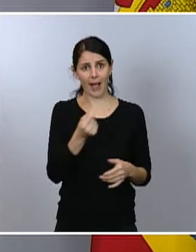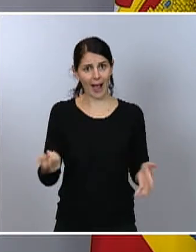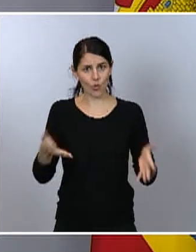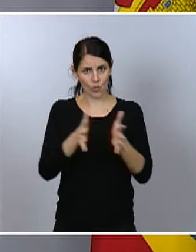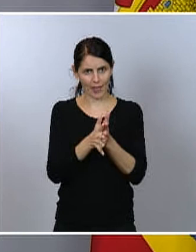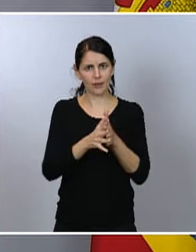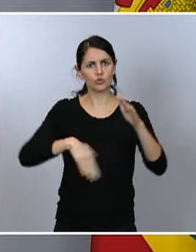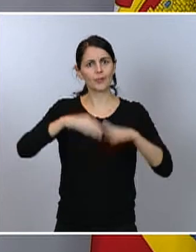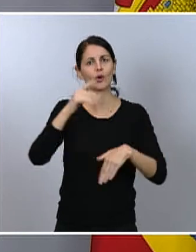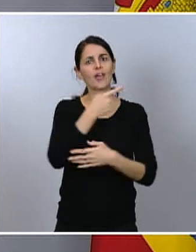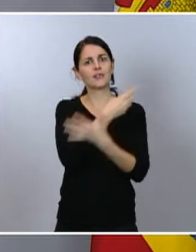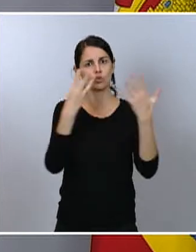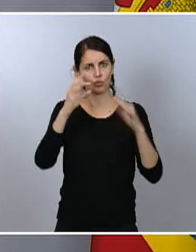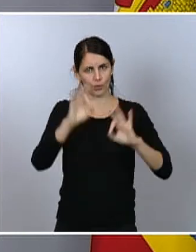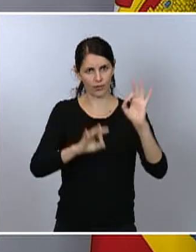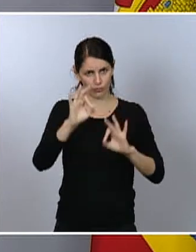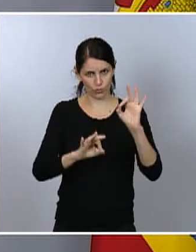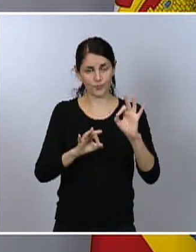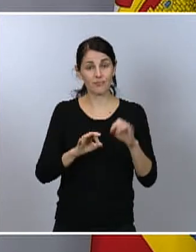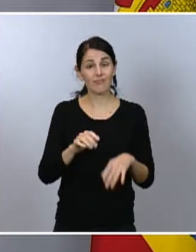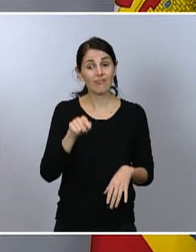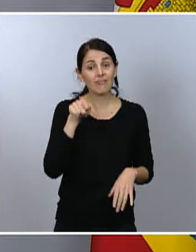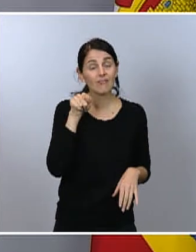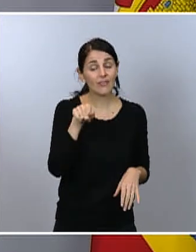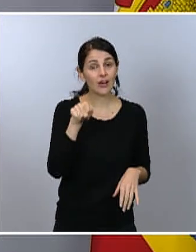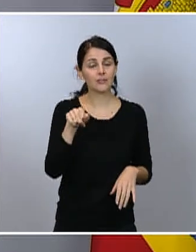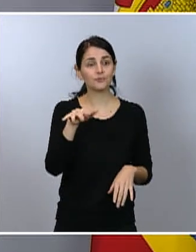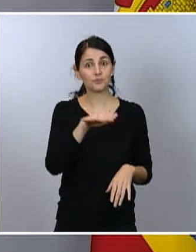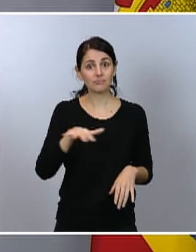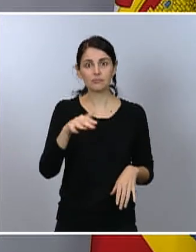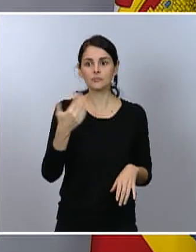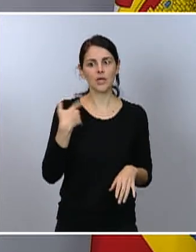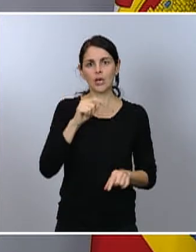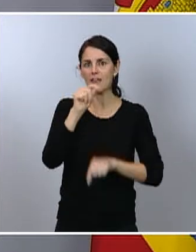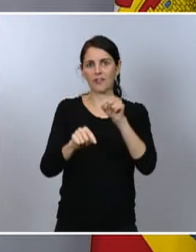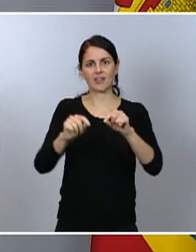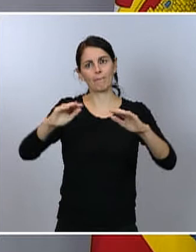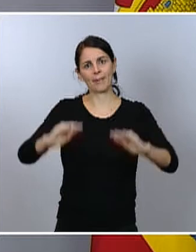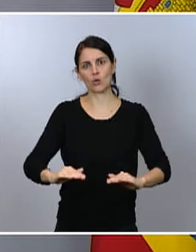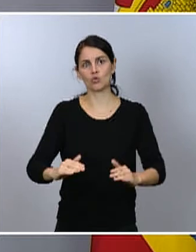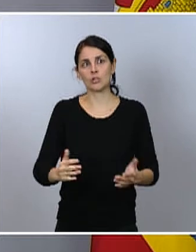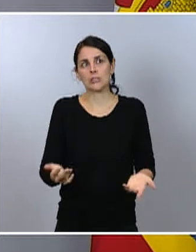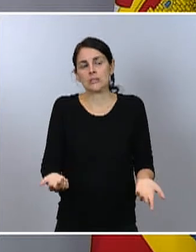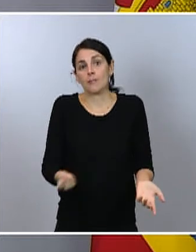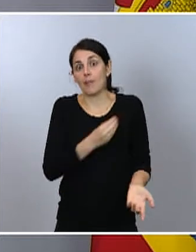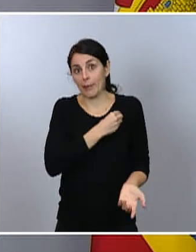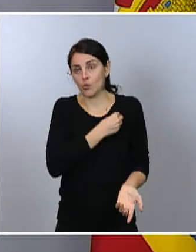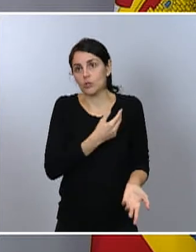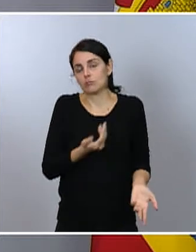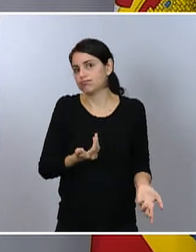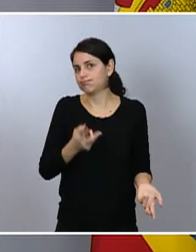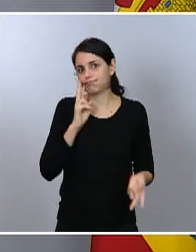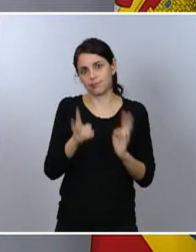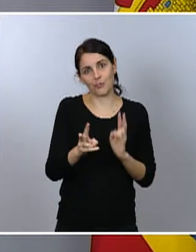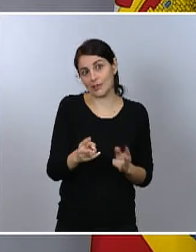18%, que ya se infectan menos. Pues la respuesta yo creo es que no, porque